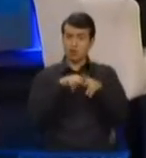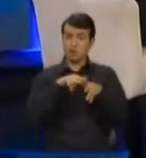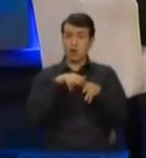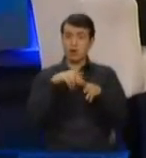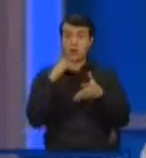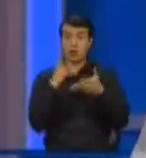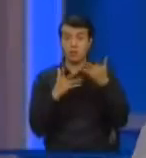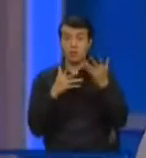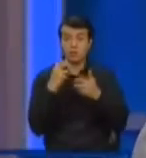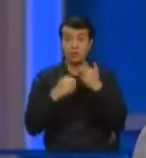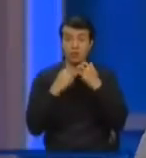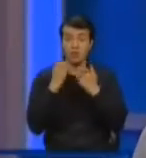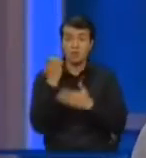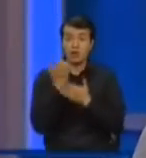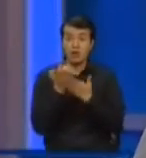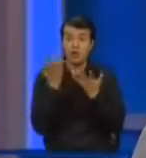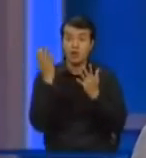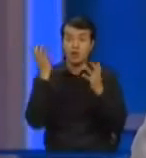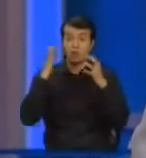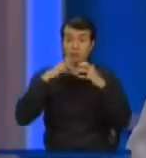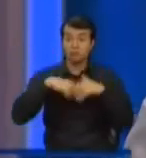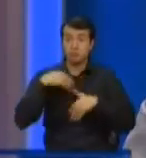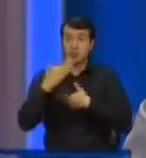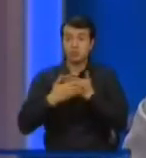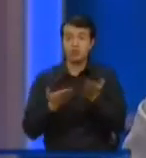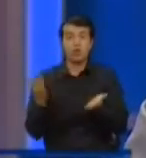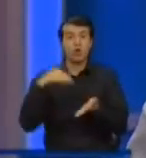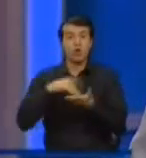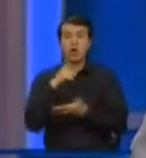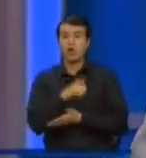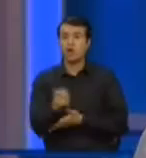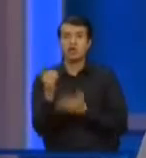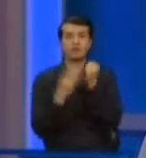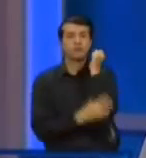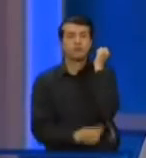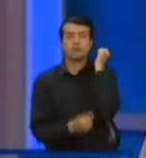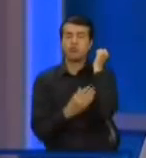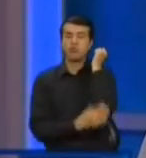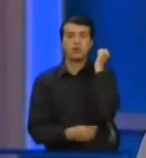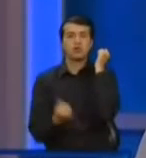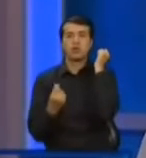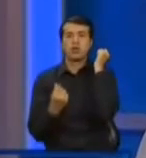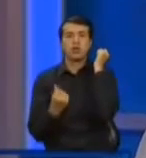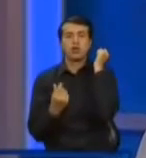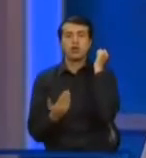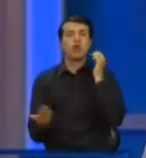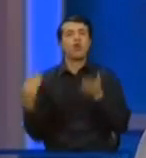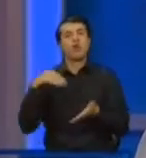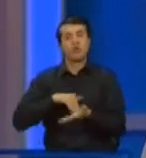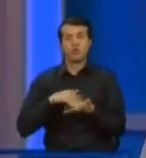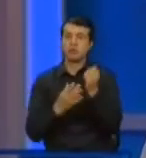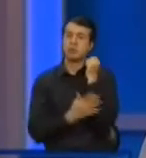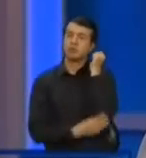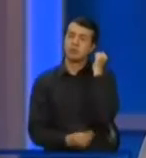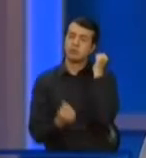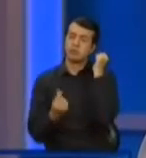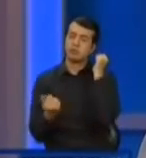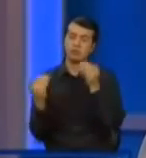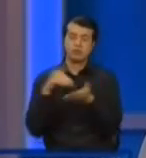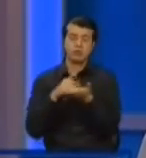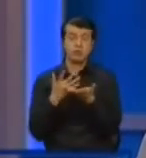a la pobreza extrema. Hay algunos países en donde la pobreza ya ha empezado a crecer en los últimos años. Y esta puede ser